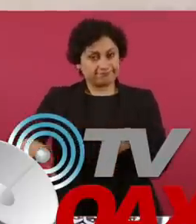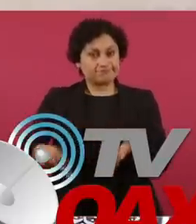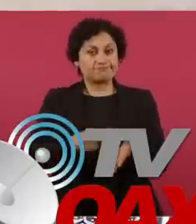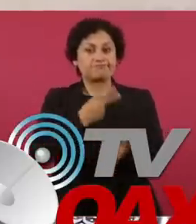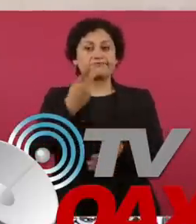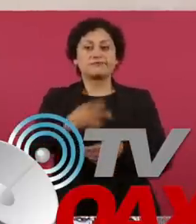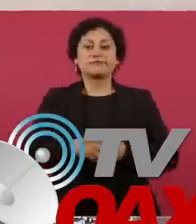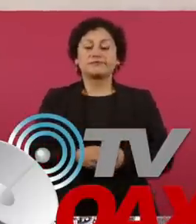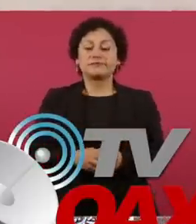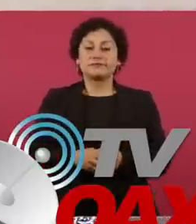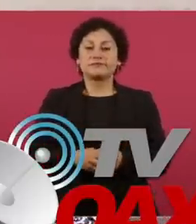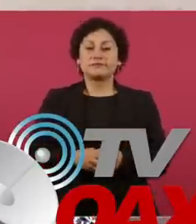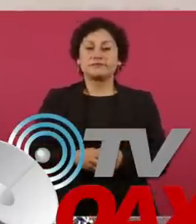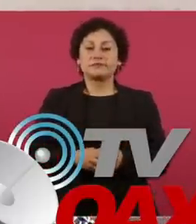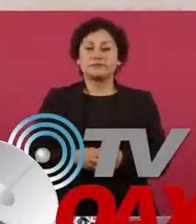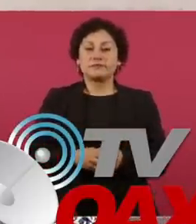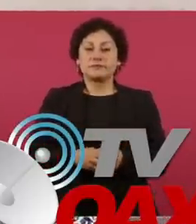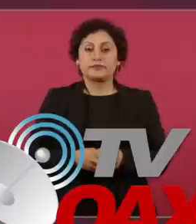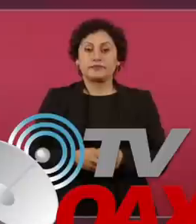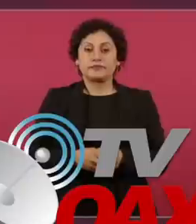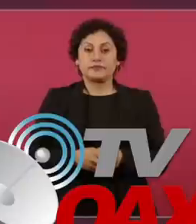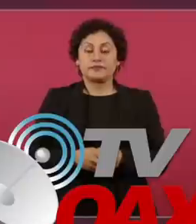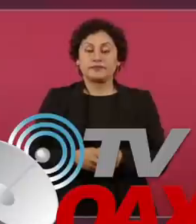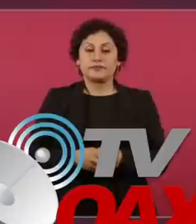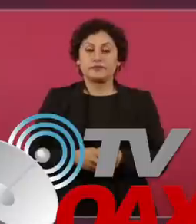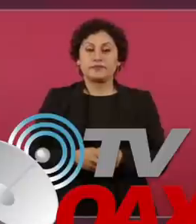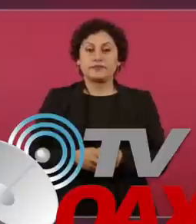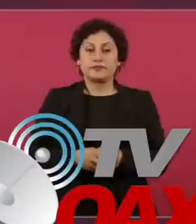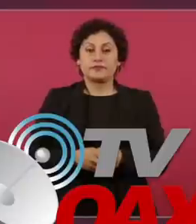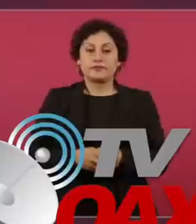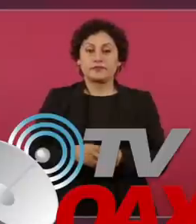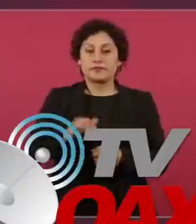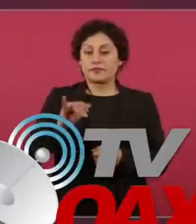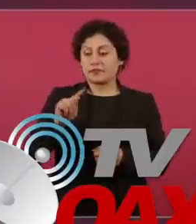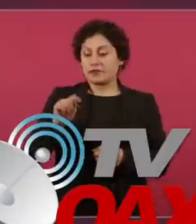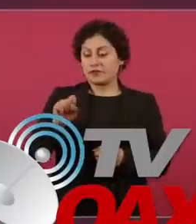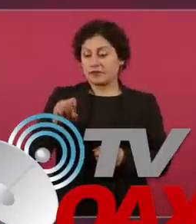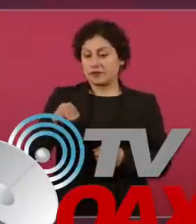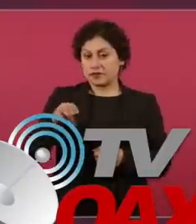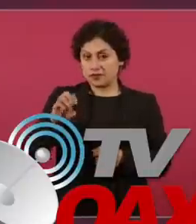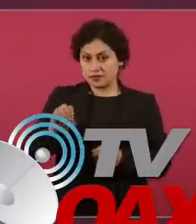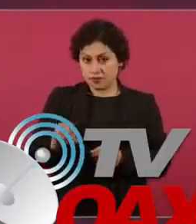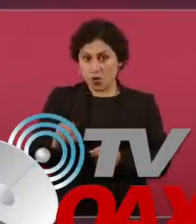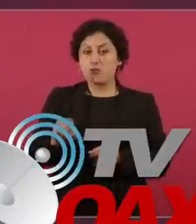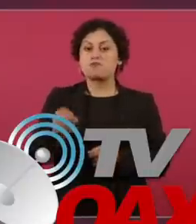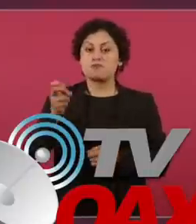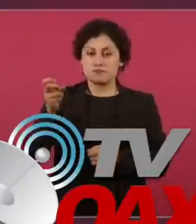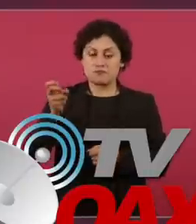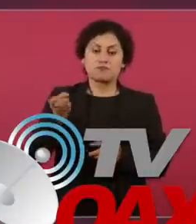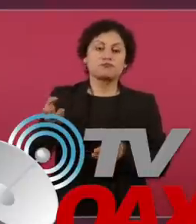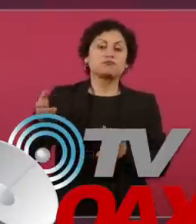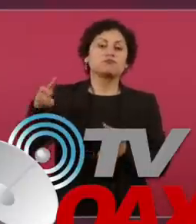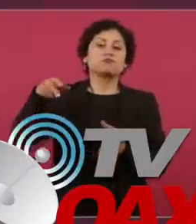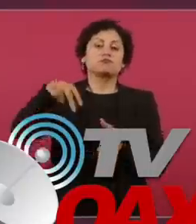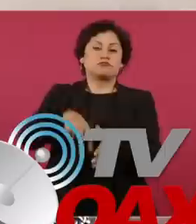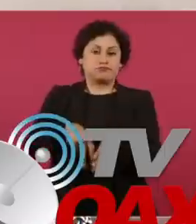Nos vamos a subir al tren del Istmo. Sí, nos vamos a